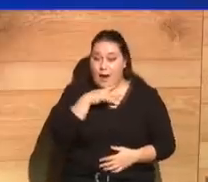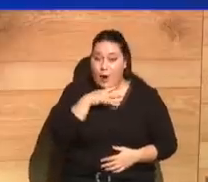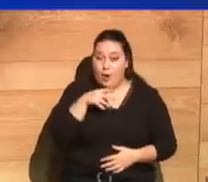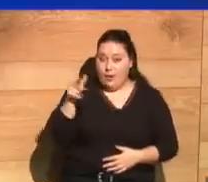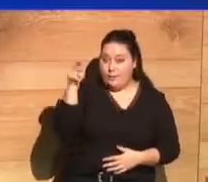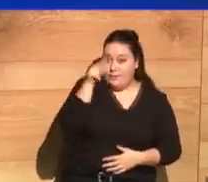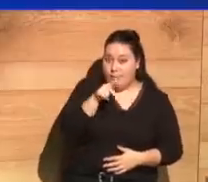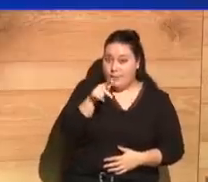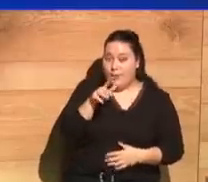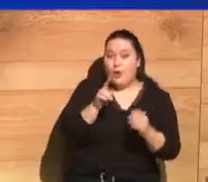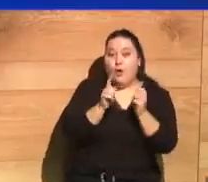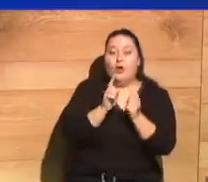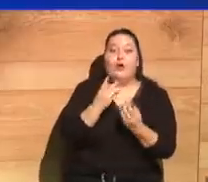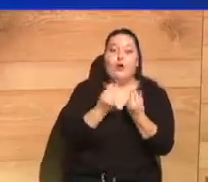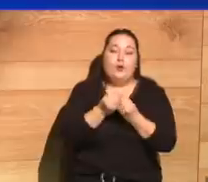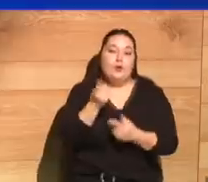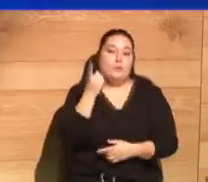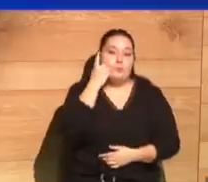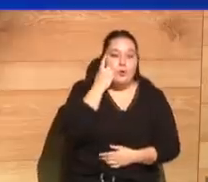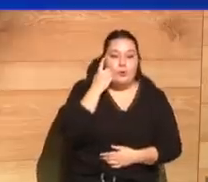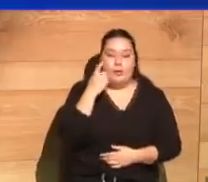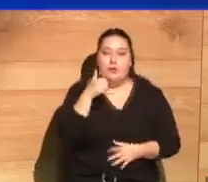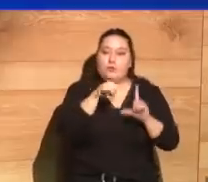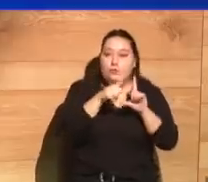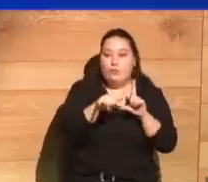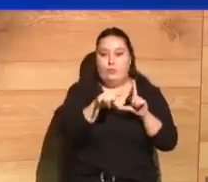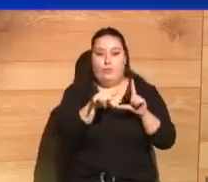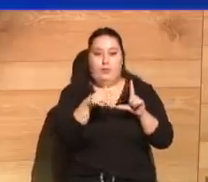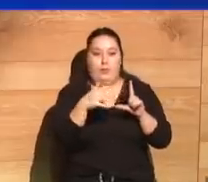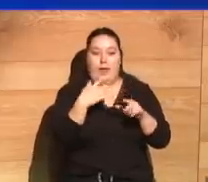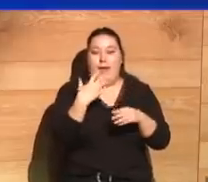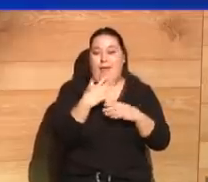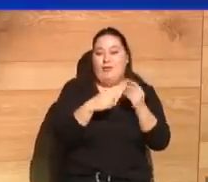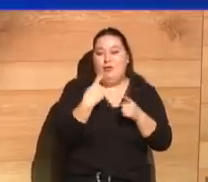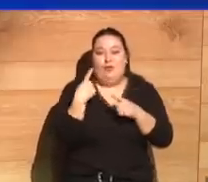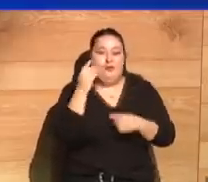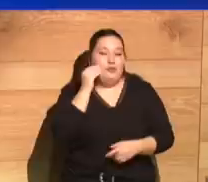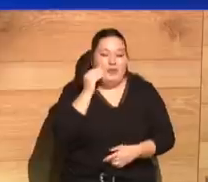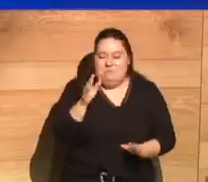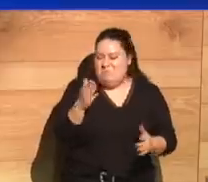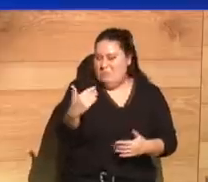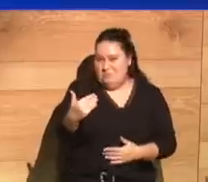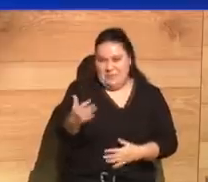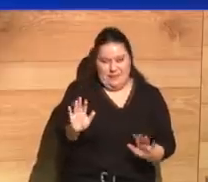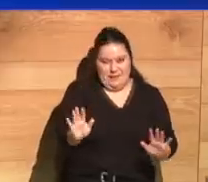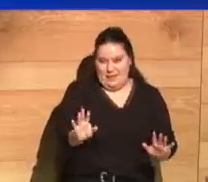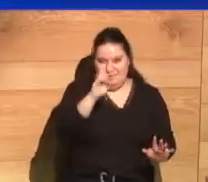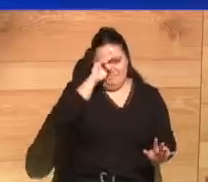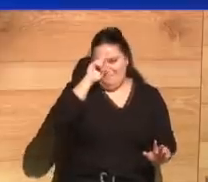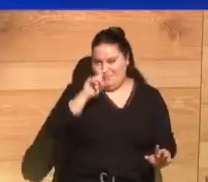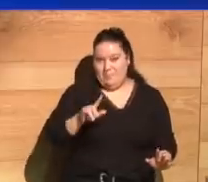grabados con el móvil en YouTube haciendo memeces, no os preocupéis. Parece que